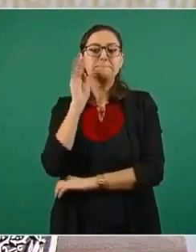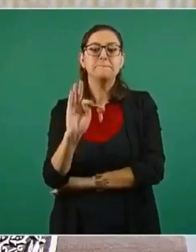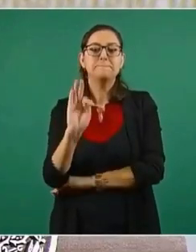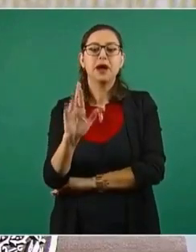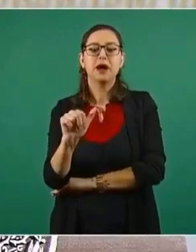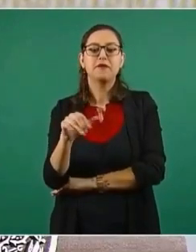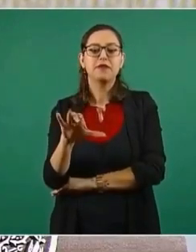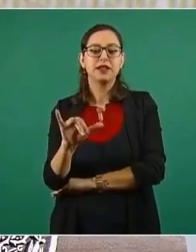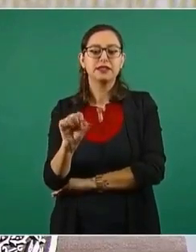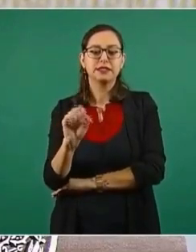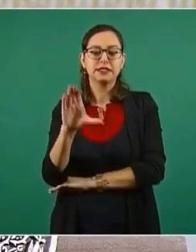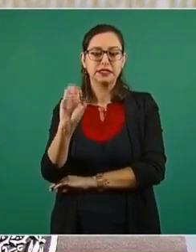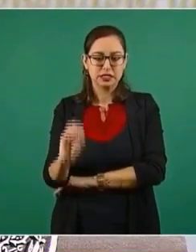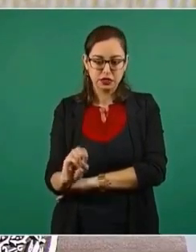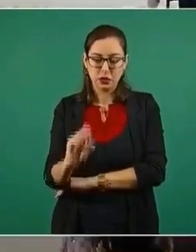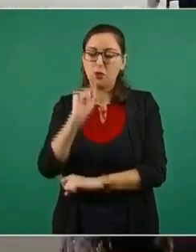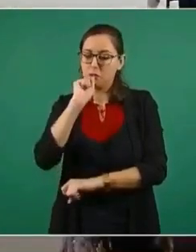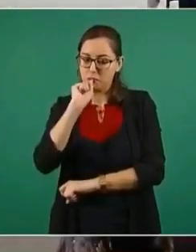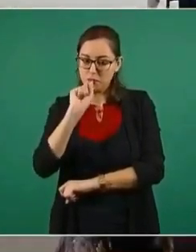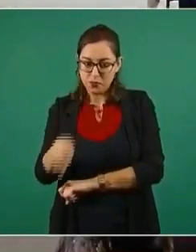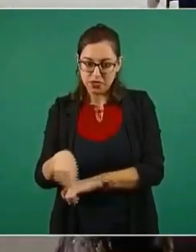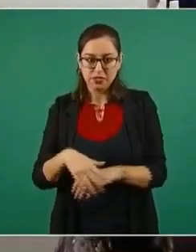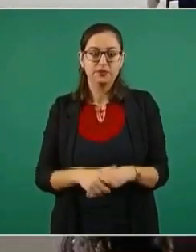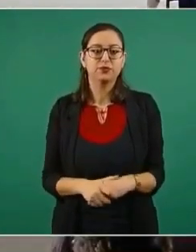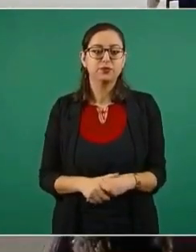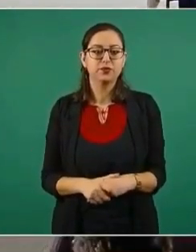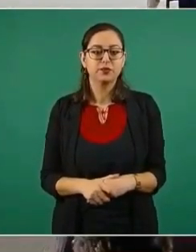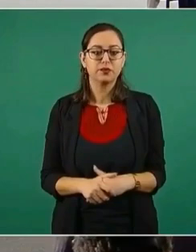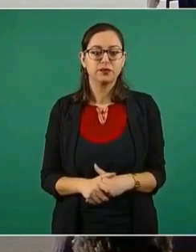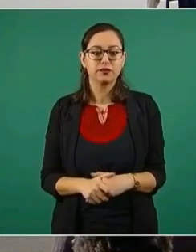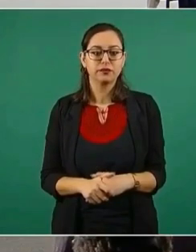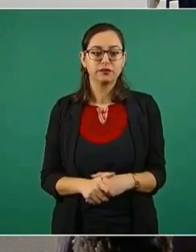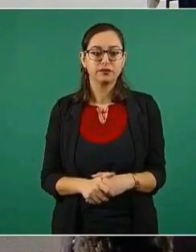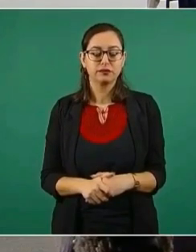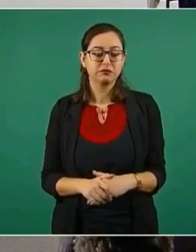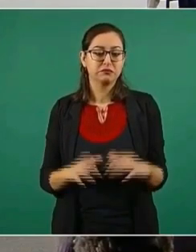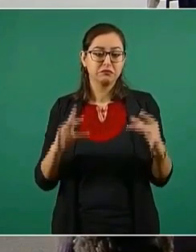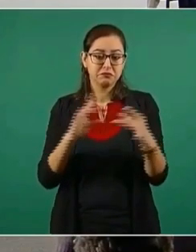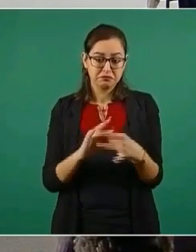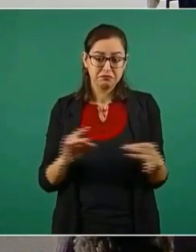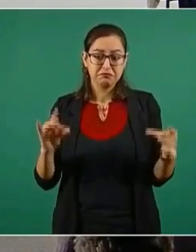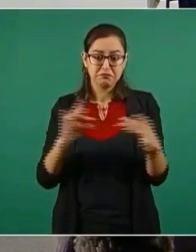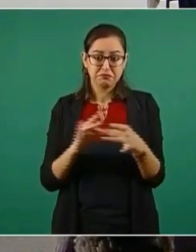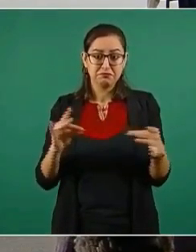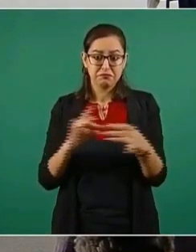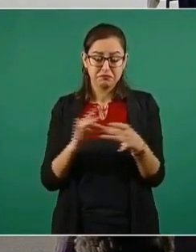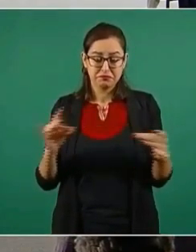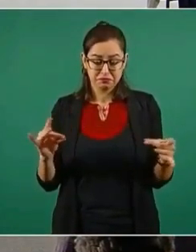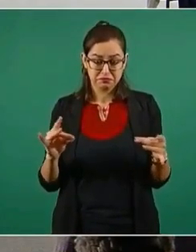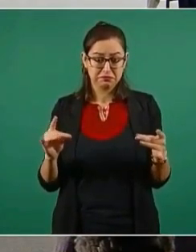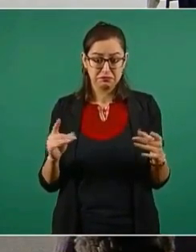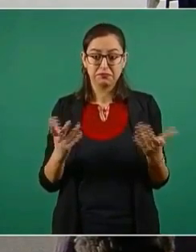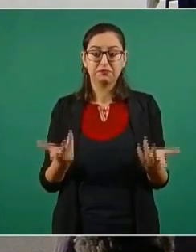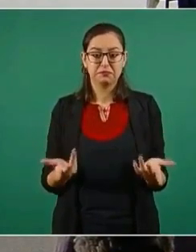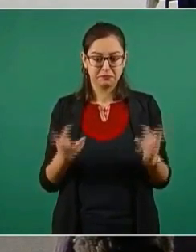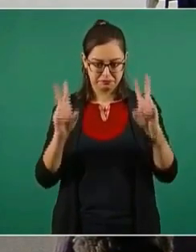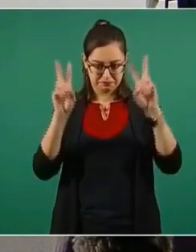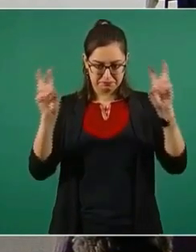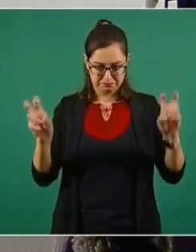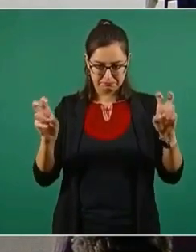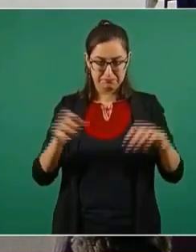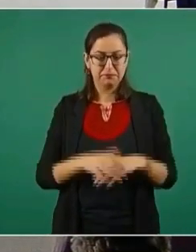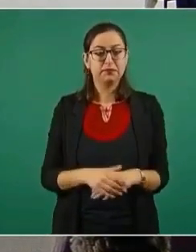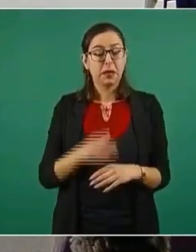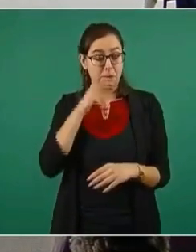Como me dirigí a su santidad, Papa Francisco, aunque con otro fundamento, expongo a usted,